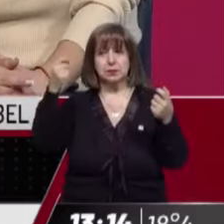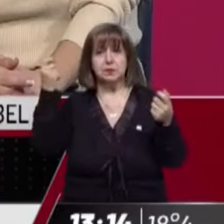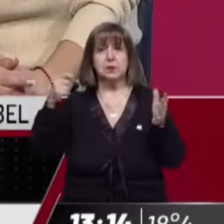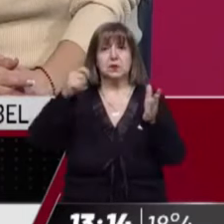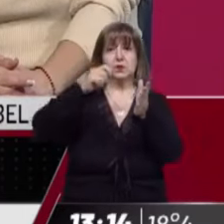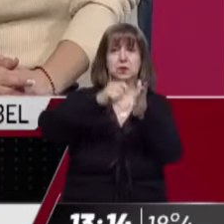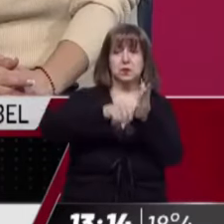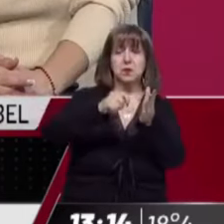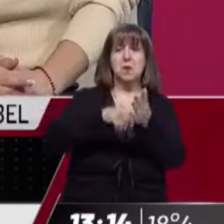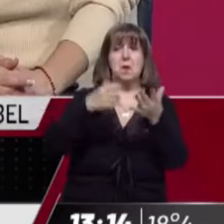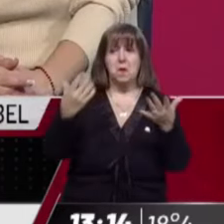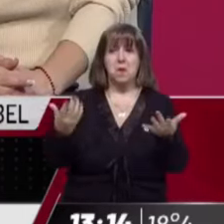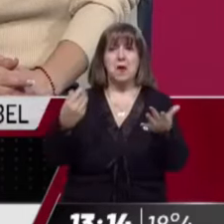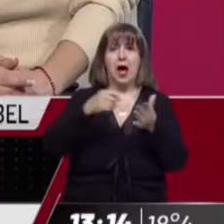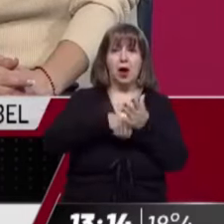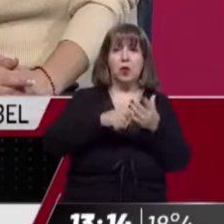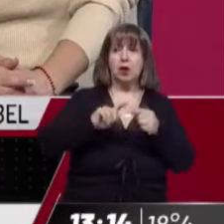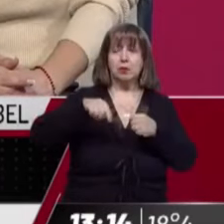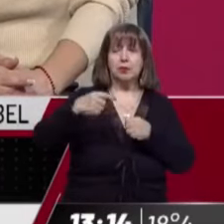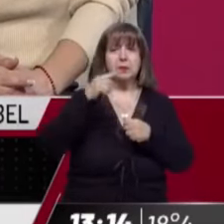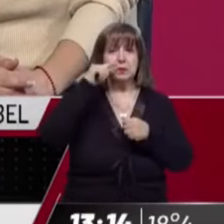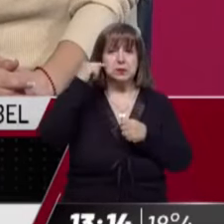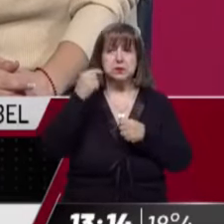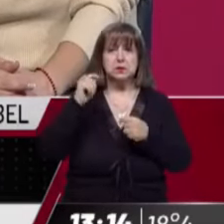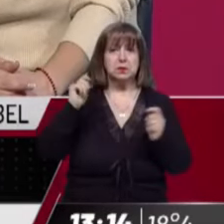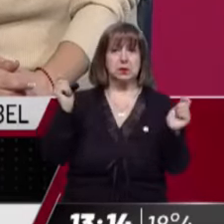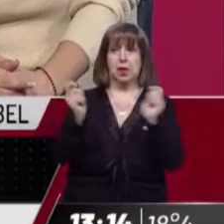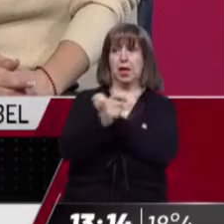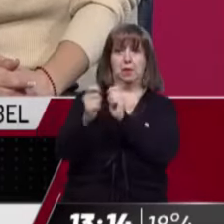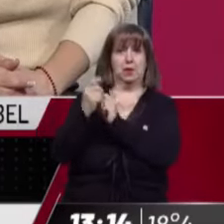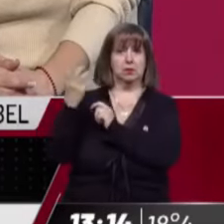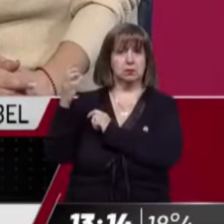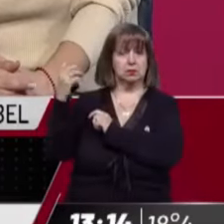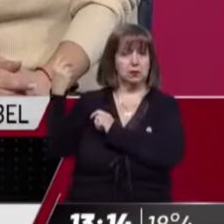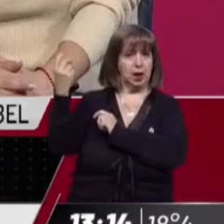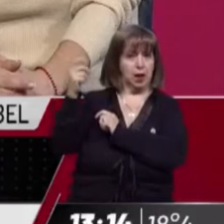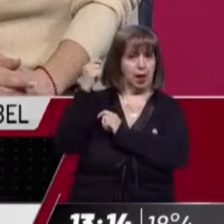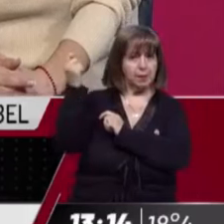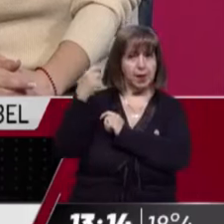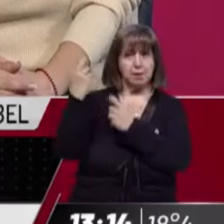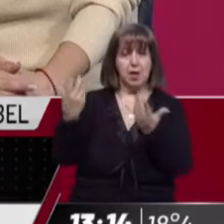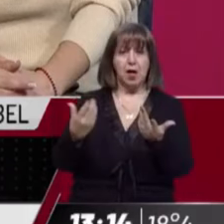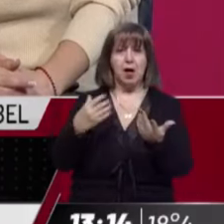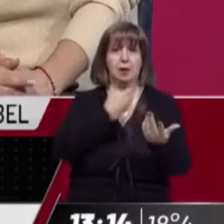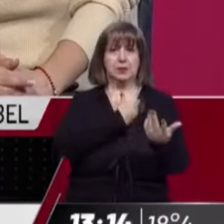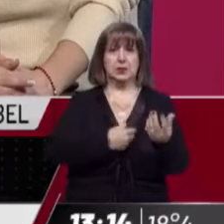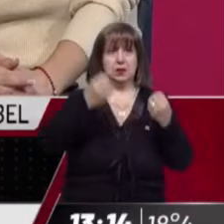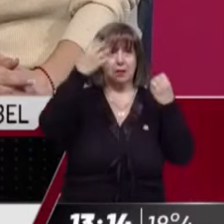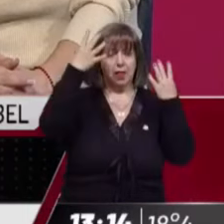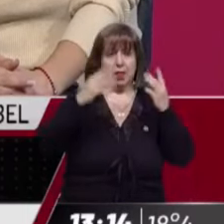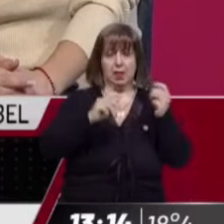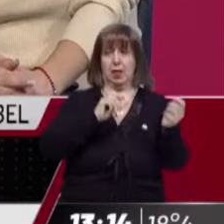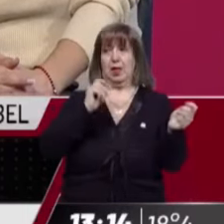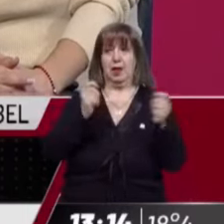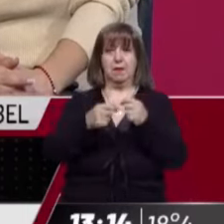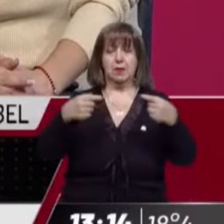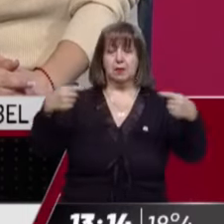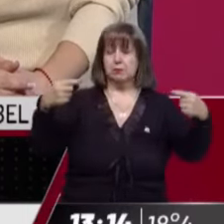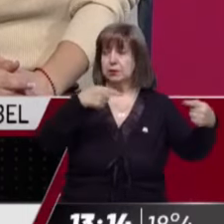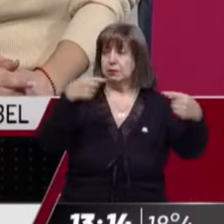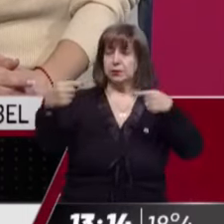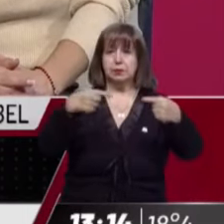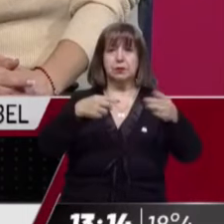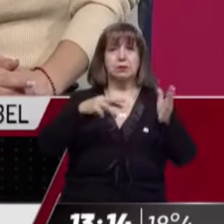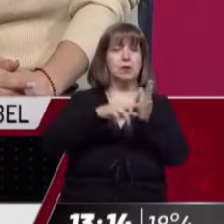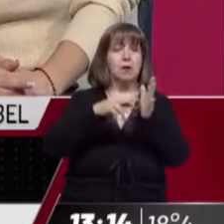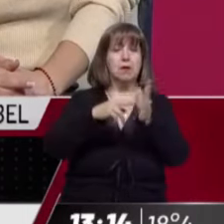político de La Pampa, ahora con el gobierno del presidente Javier Milei, lo que está intentando hacer la provincia, lo que intenta hacer La Pampa, pero el problema